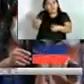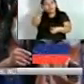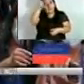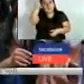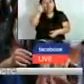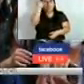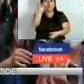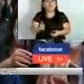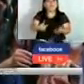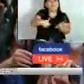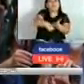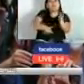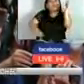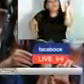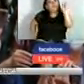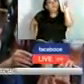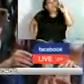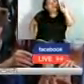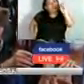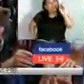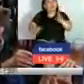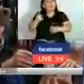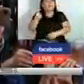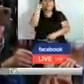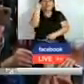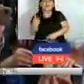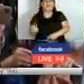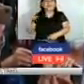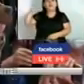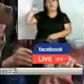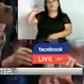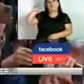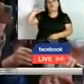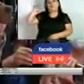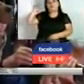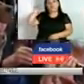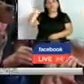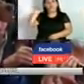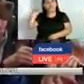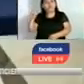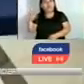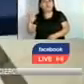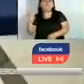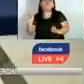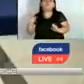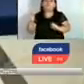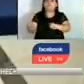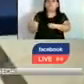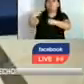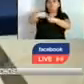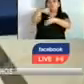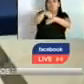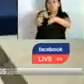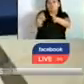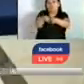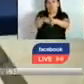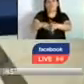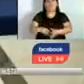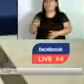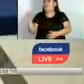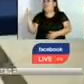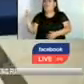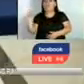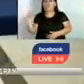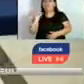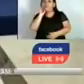nuevo alcalde de San Salvador, y Ernesto Castro, quien estaría utilizando un curul dentro de la Asamblea Legislativa. Ellos